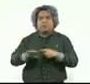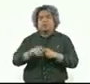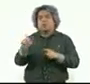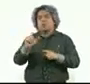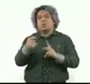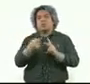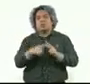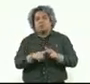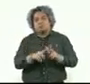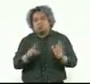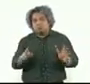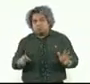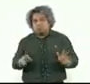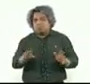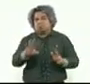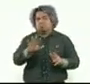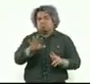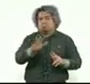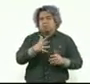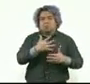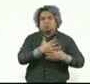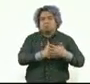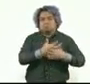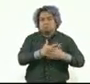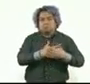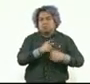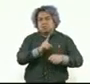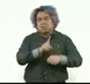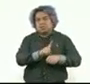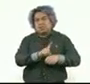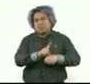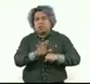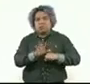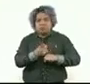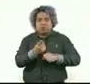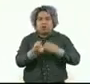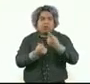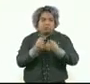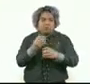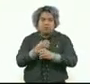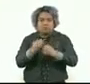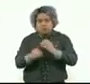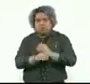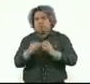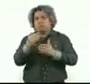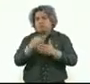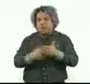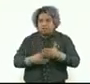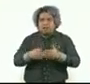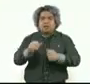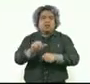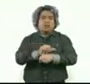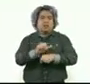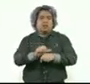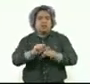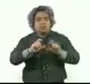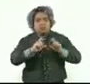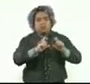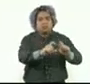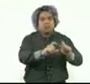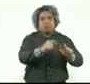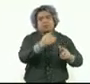ciudad? Probablemente unos 15 días, en lo que se ajustan y se ponen las placas, en fin,